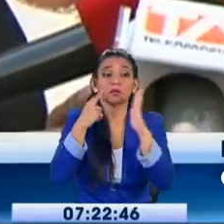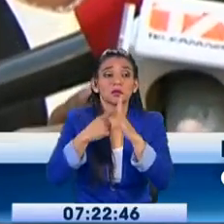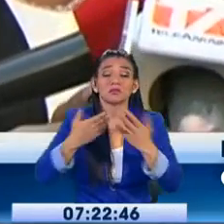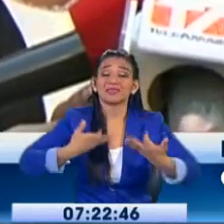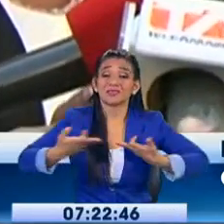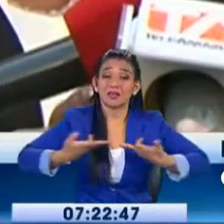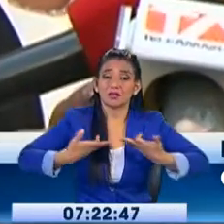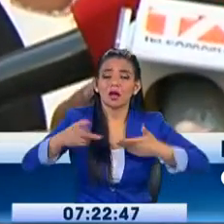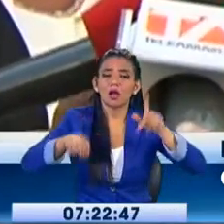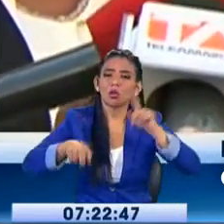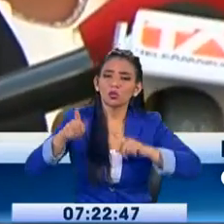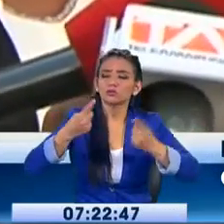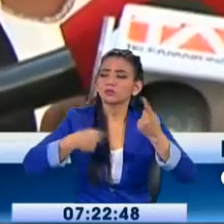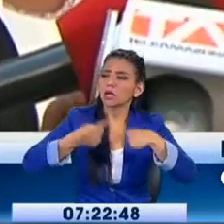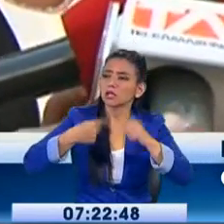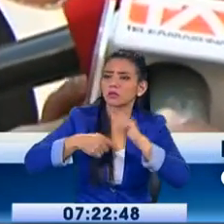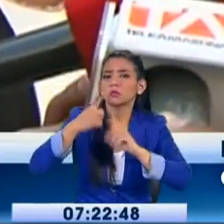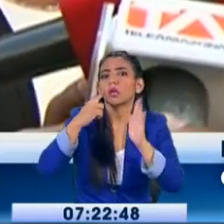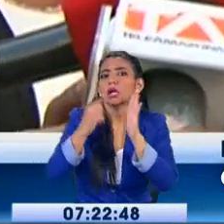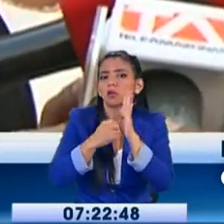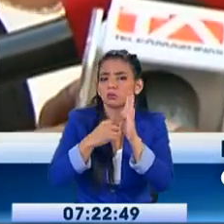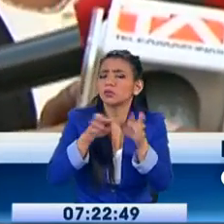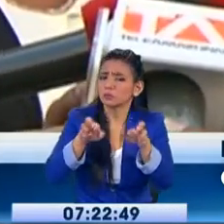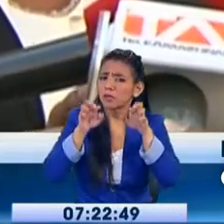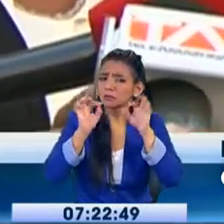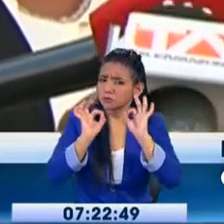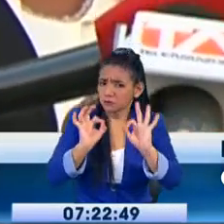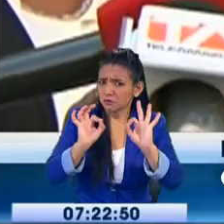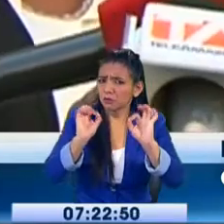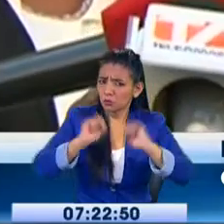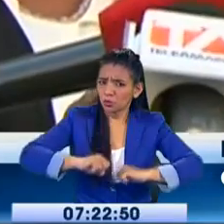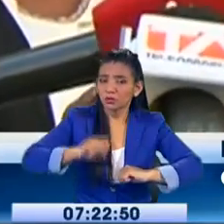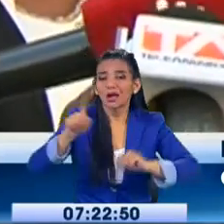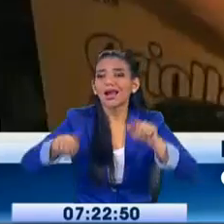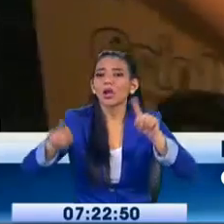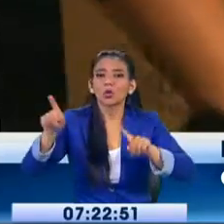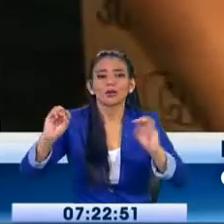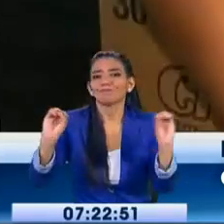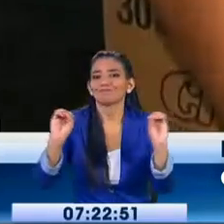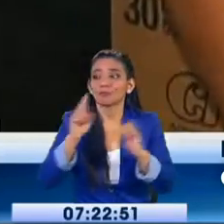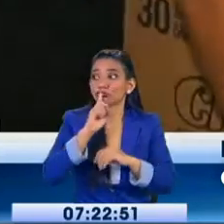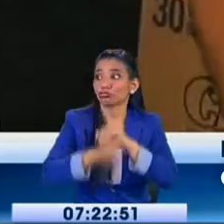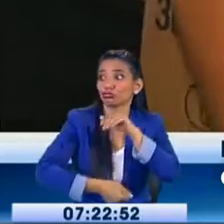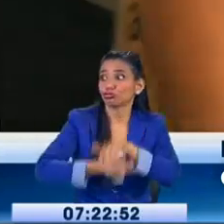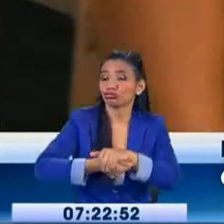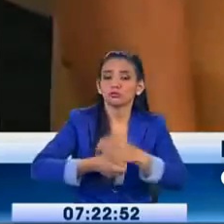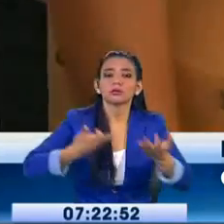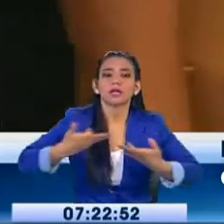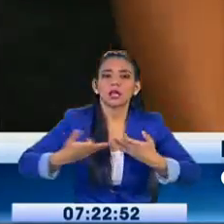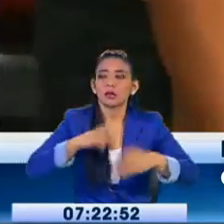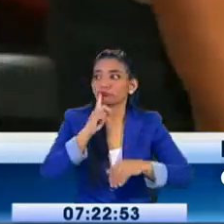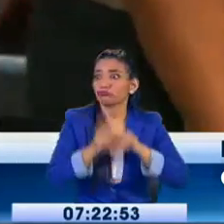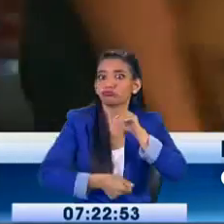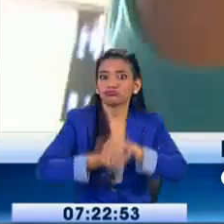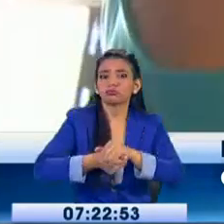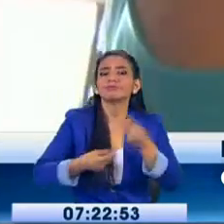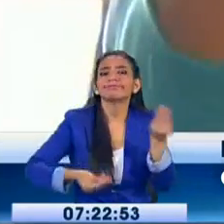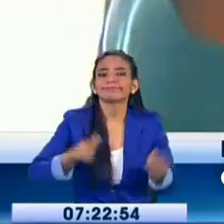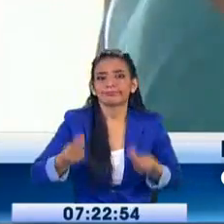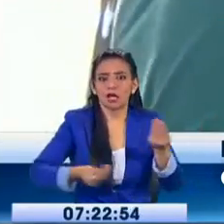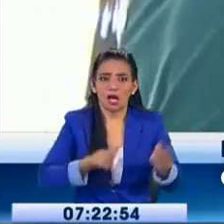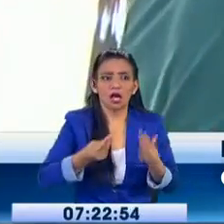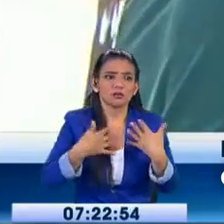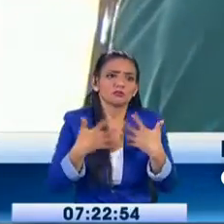lo general algunos tienen permisos de funcionamiento y otras están de manera clandestina. Lo que queremos es